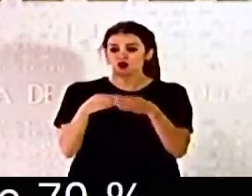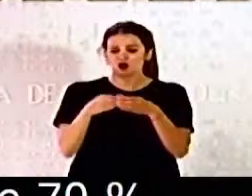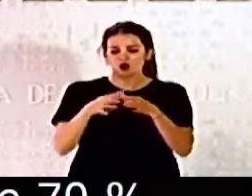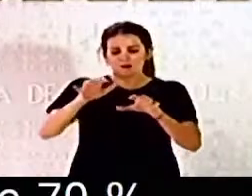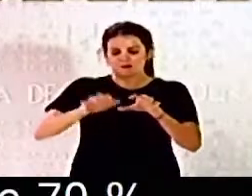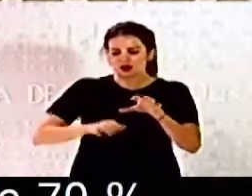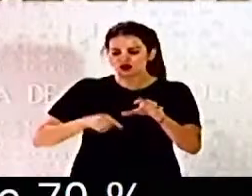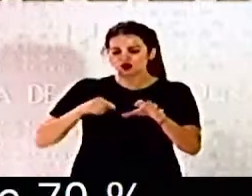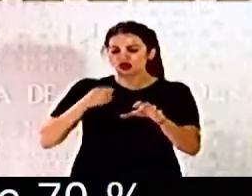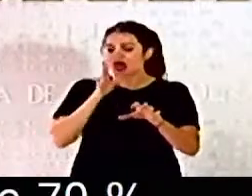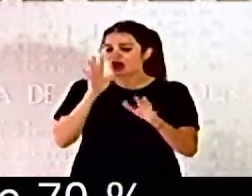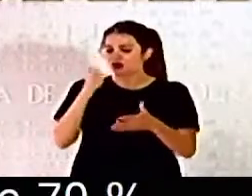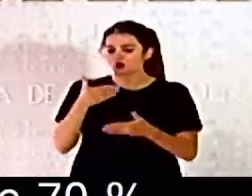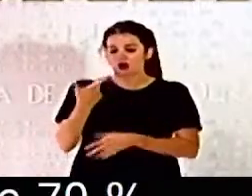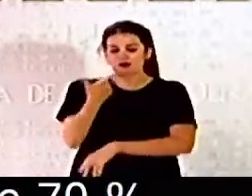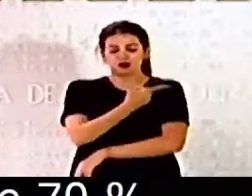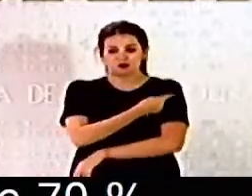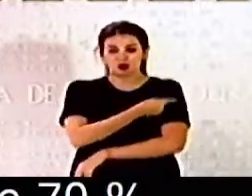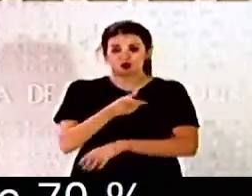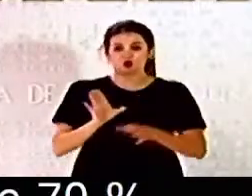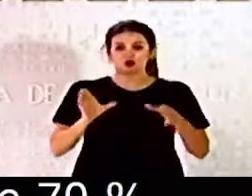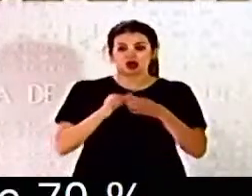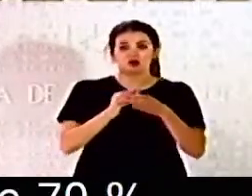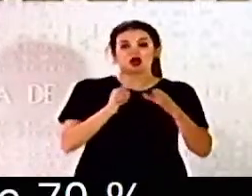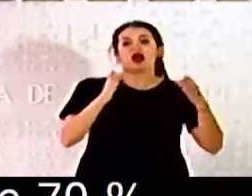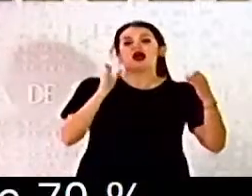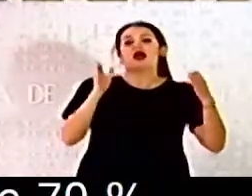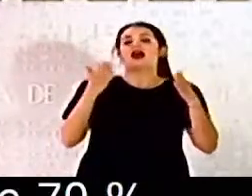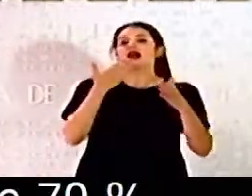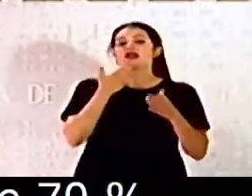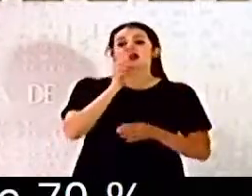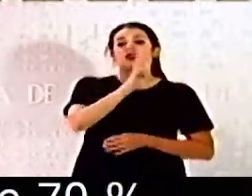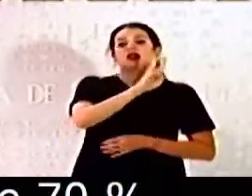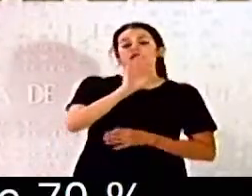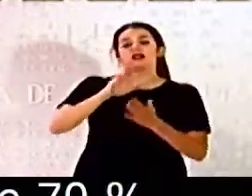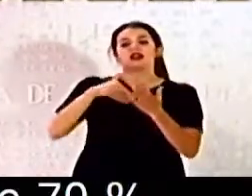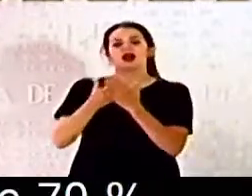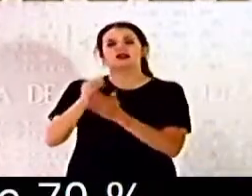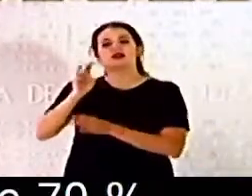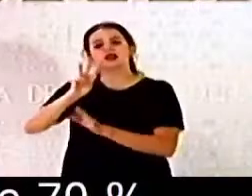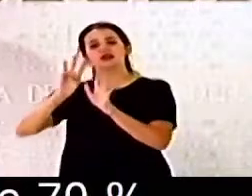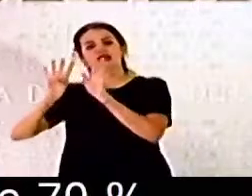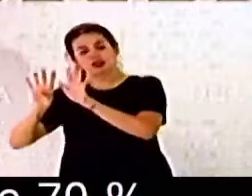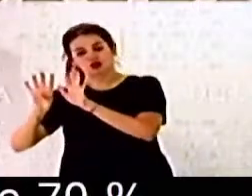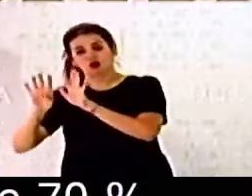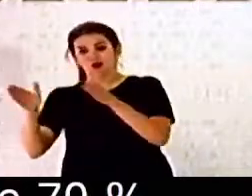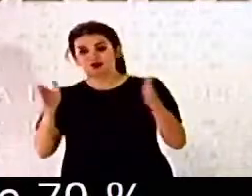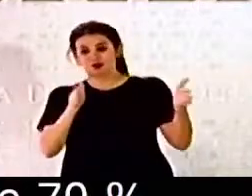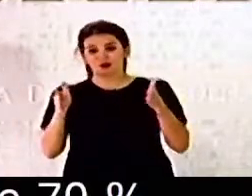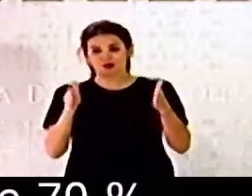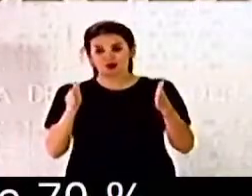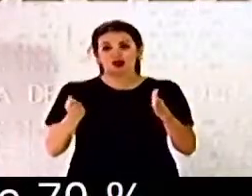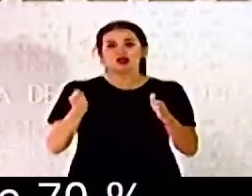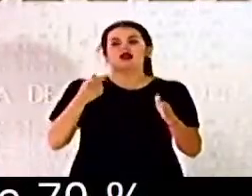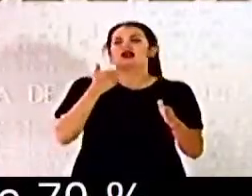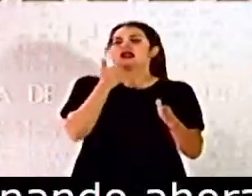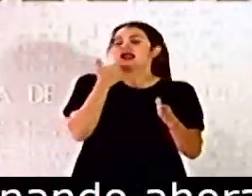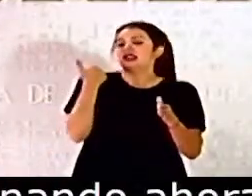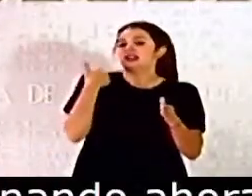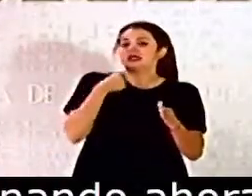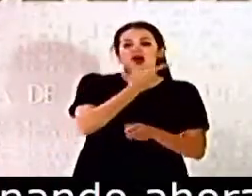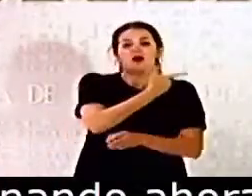se está vacunando ahora mismo, que es el grupo de edad que va de los 30 a los 39 años, tenemos ya una tasa de cobertura en primera dosis del 90%.